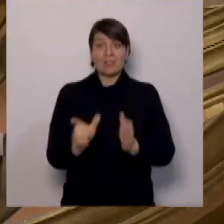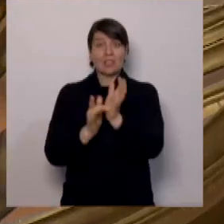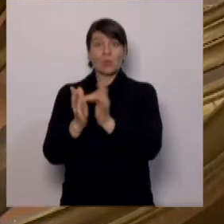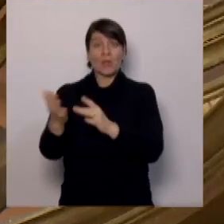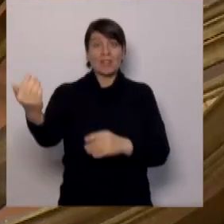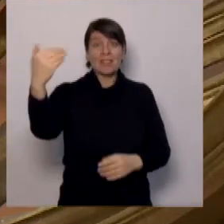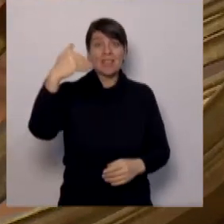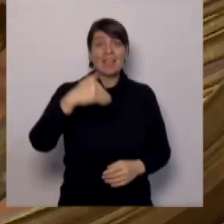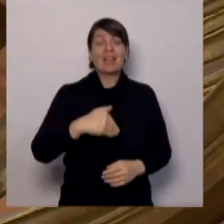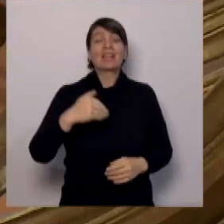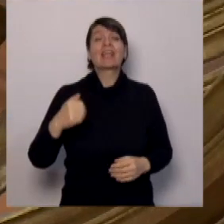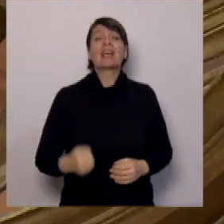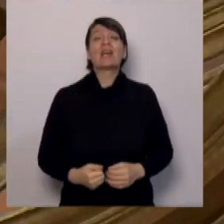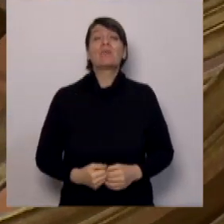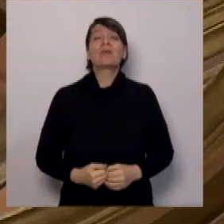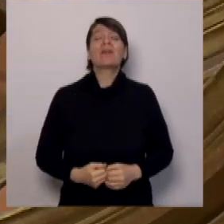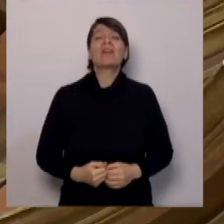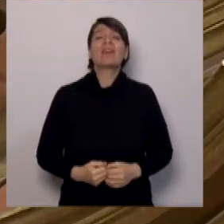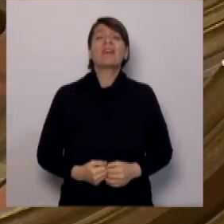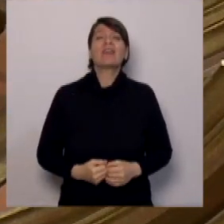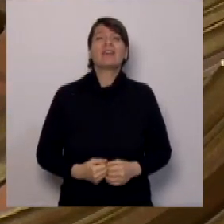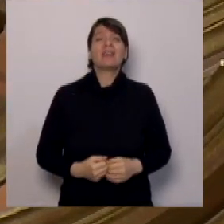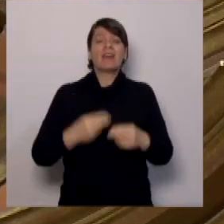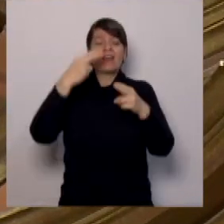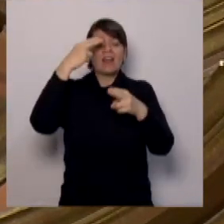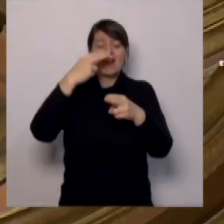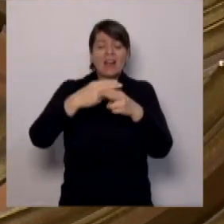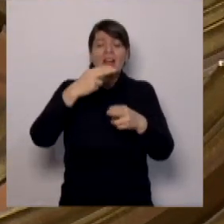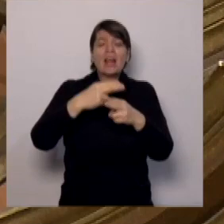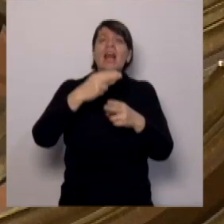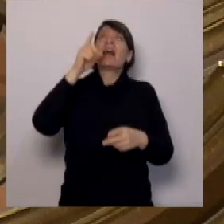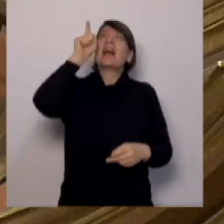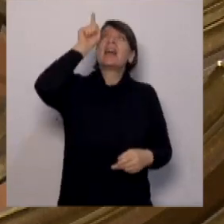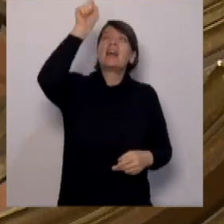alturas, bendito es el que viene.